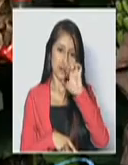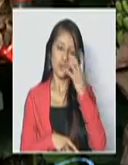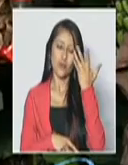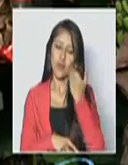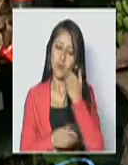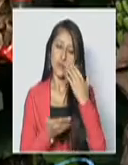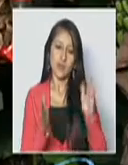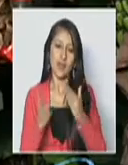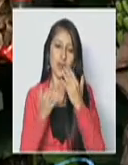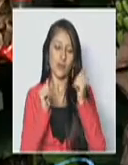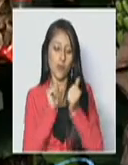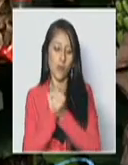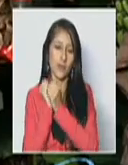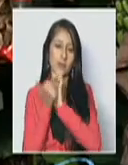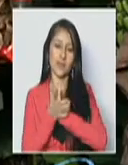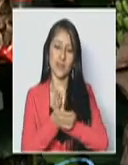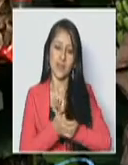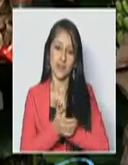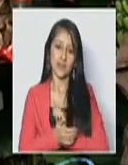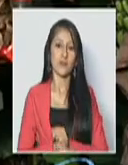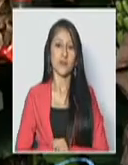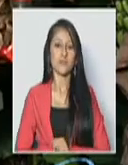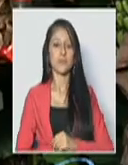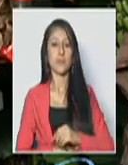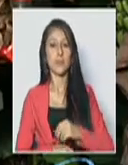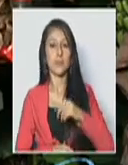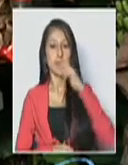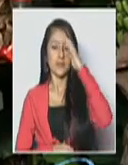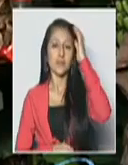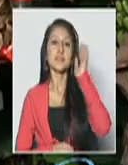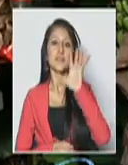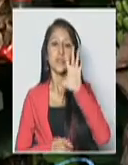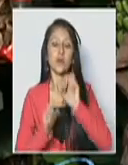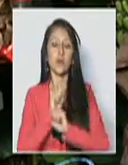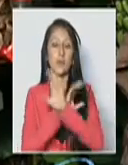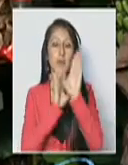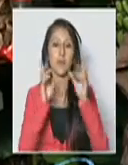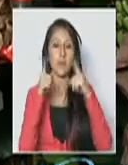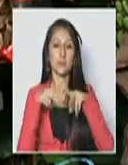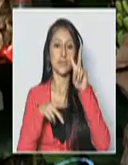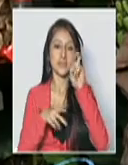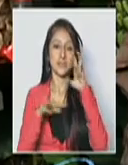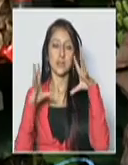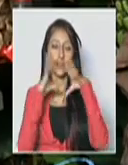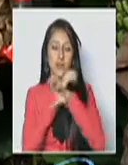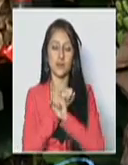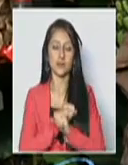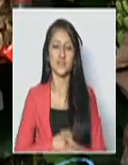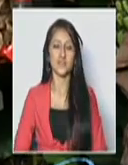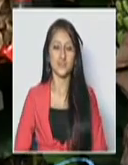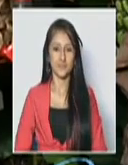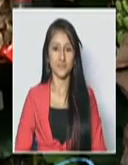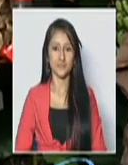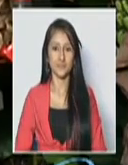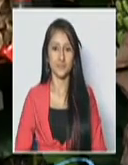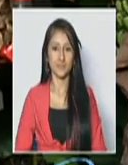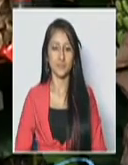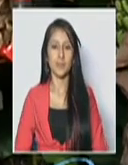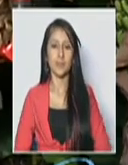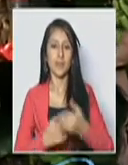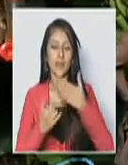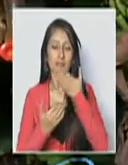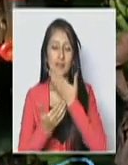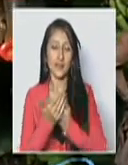cada día en tele café a las 5 de la mañana y 7 de la noche y en telepacífico a las 11 de la mañana